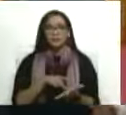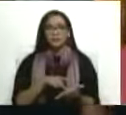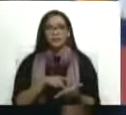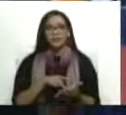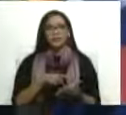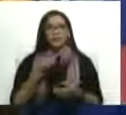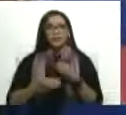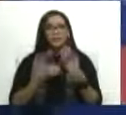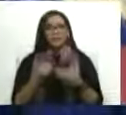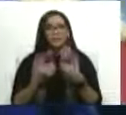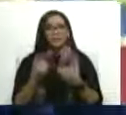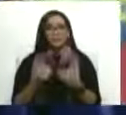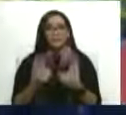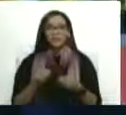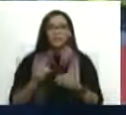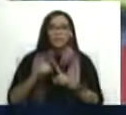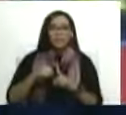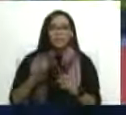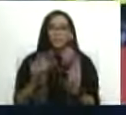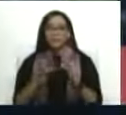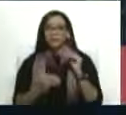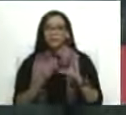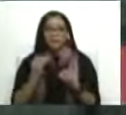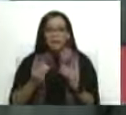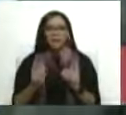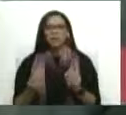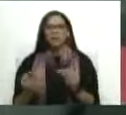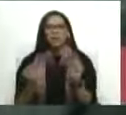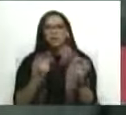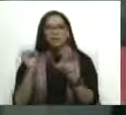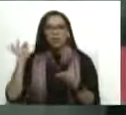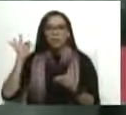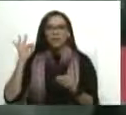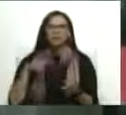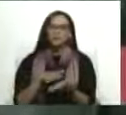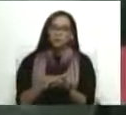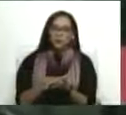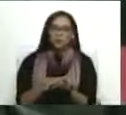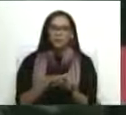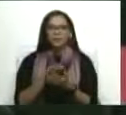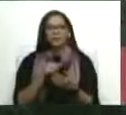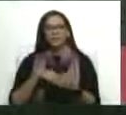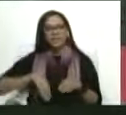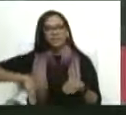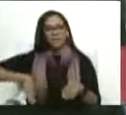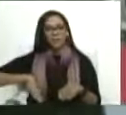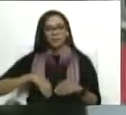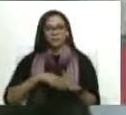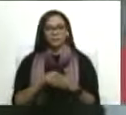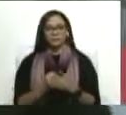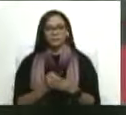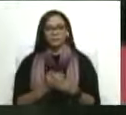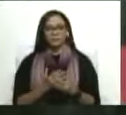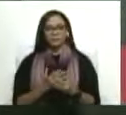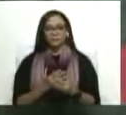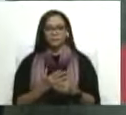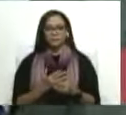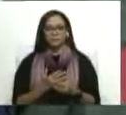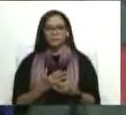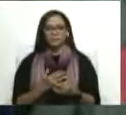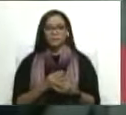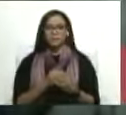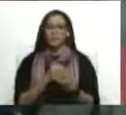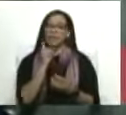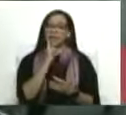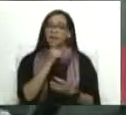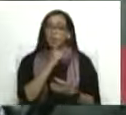viene siendo este tipo de charlas, conferencias, correlación a la Iglesia. Bueno, en nombre de los